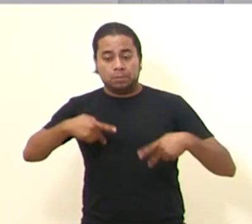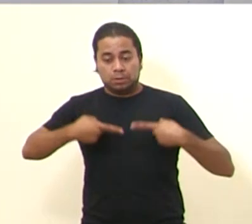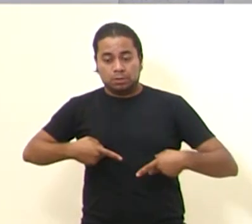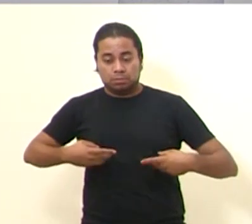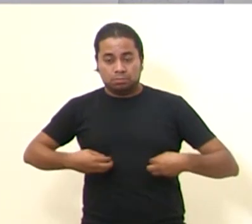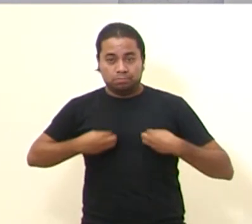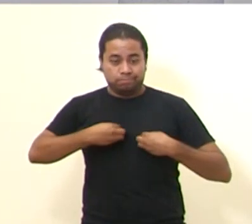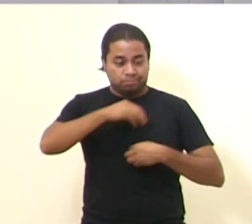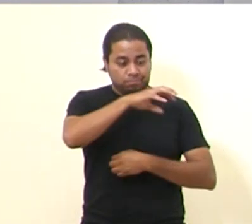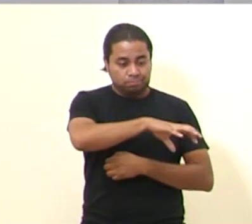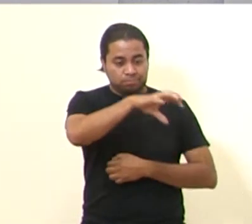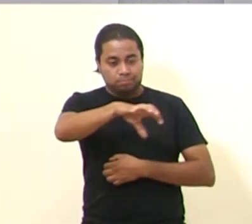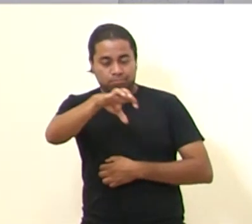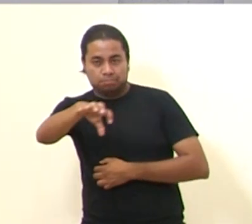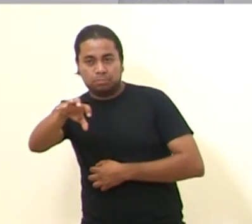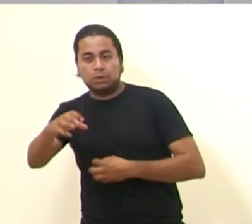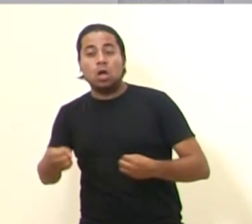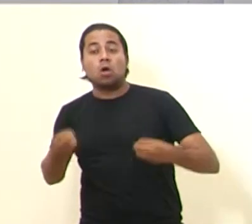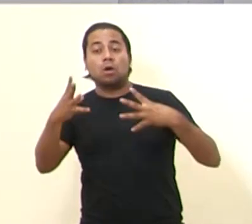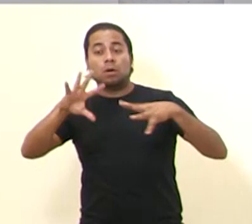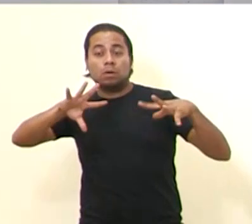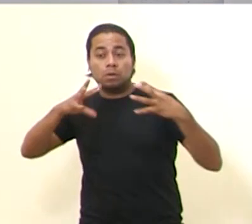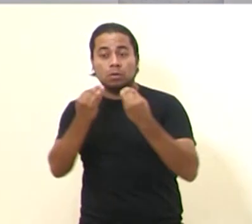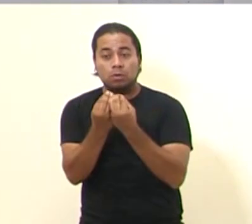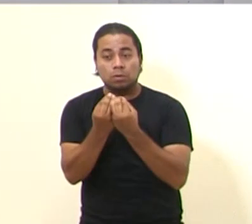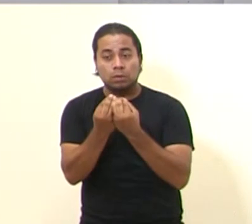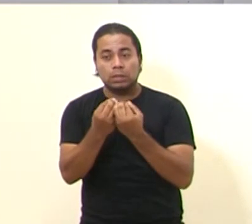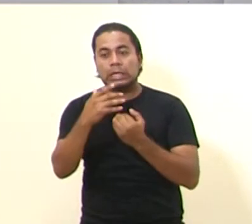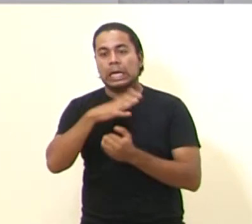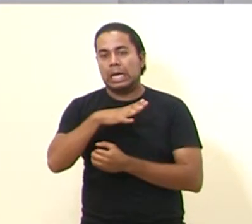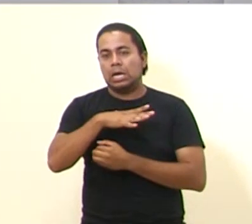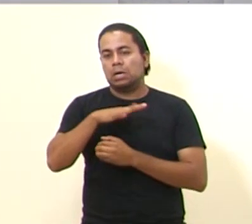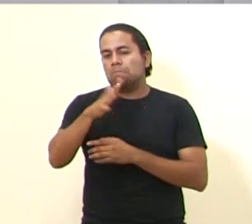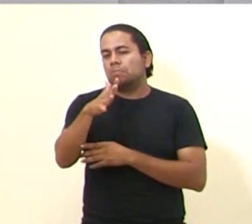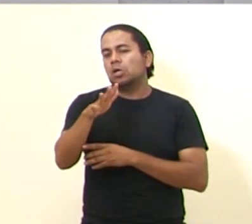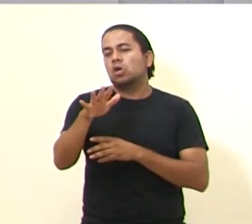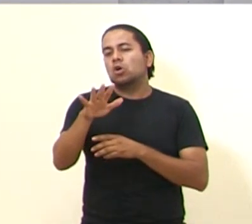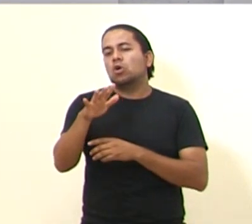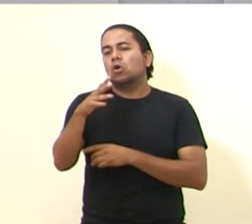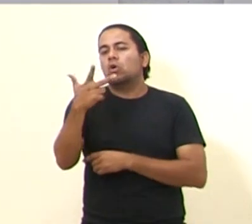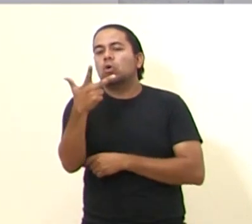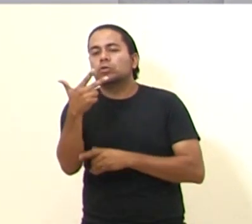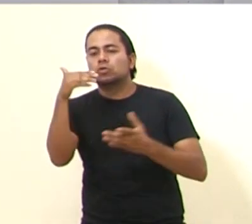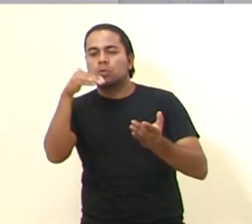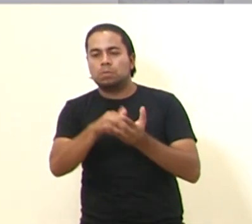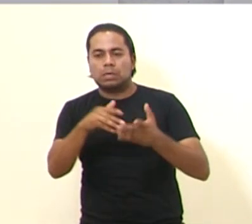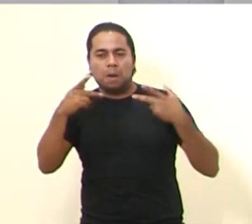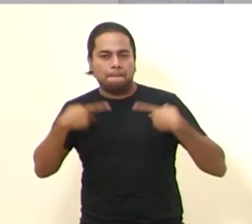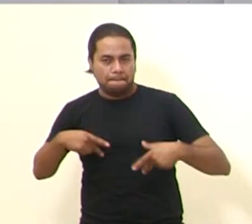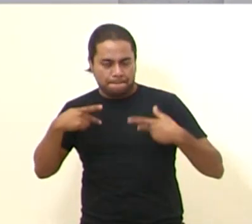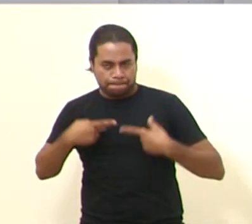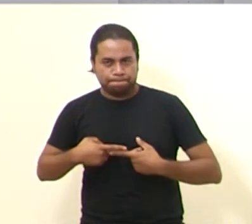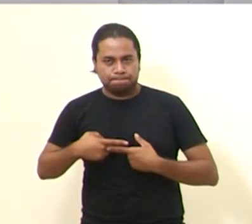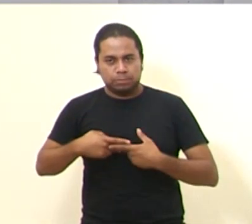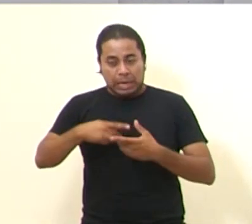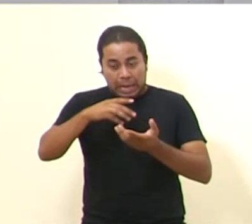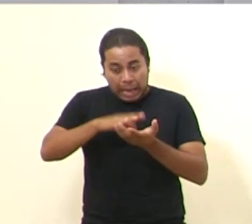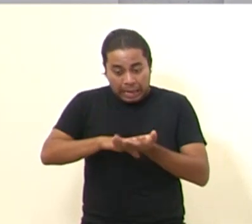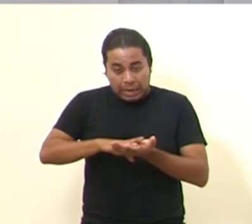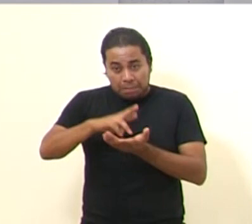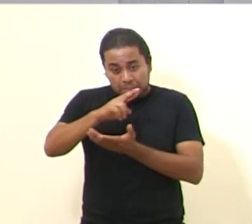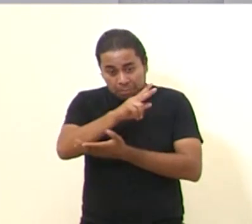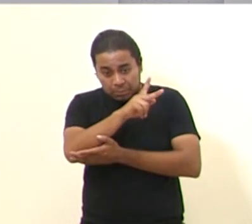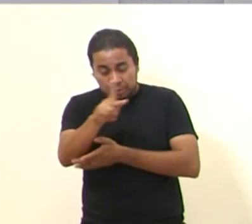congregaciones, suman aproximadamente 8,000 personas. La mayoría de sus pobladores son